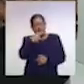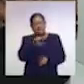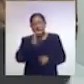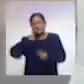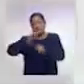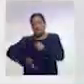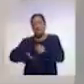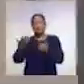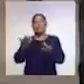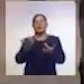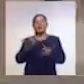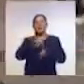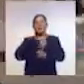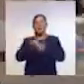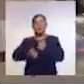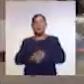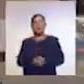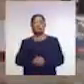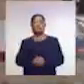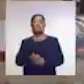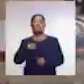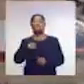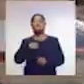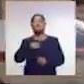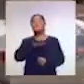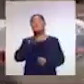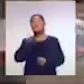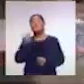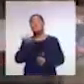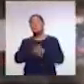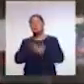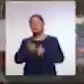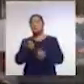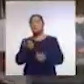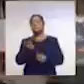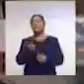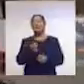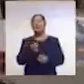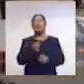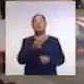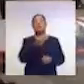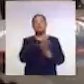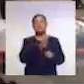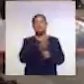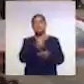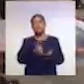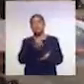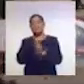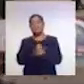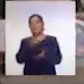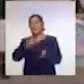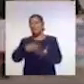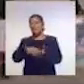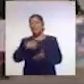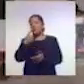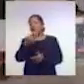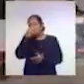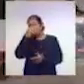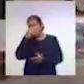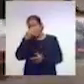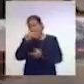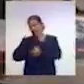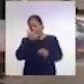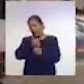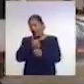perfil profesional. Busco un empleo en auxiliar en seguridad e higiene. Estoy a un año de concluir mi carrera en ingeniería en seguridad e higiene y entonces